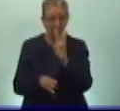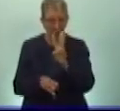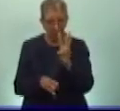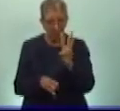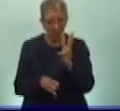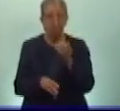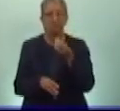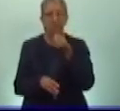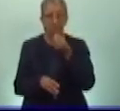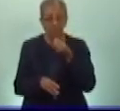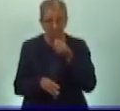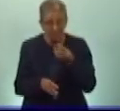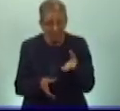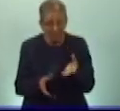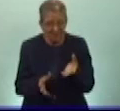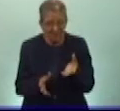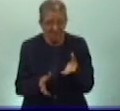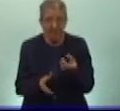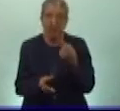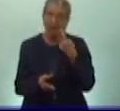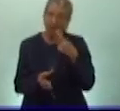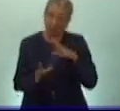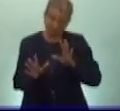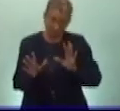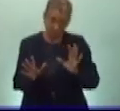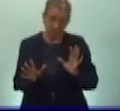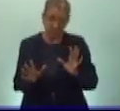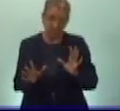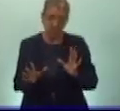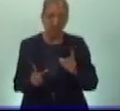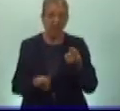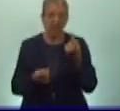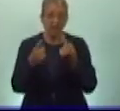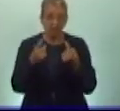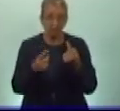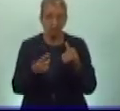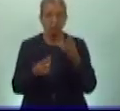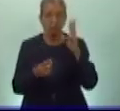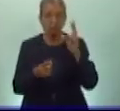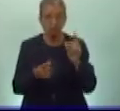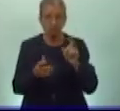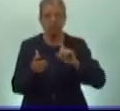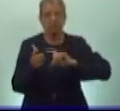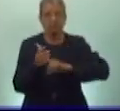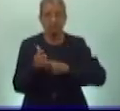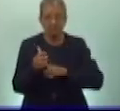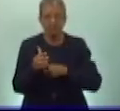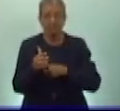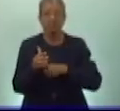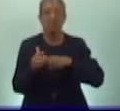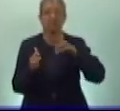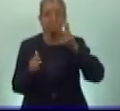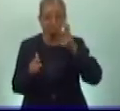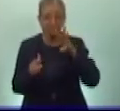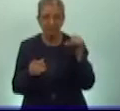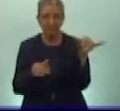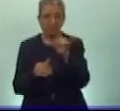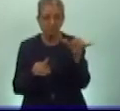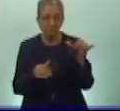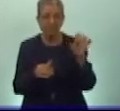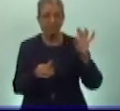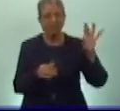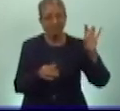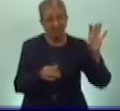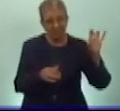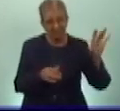¿Puedo dividir 15 entre 3? ¿Existirá algún número que multiplicado por 3 obtenga 15?